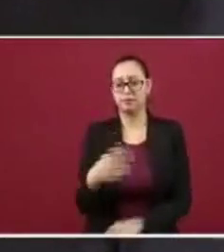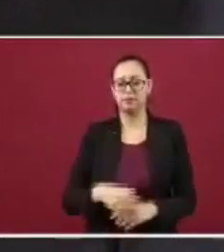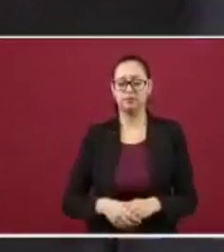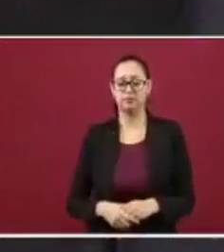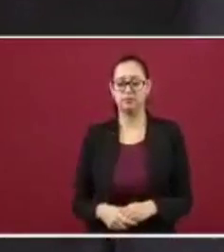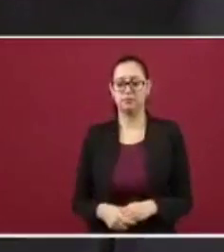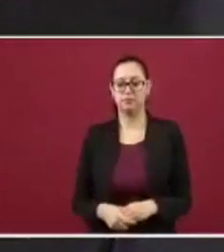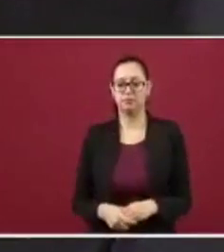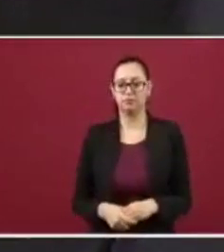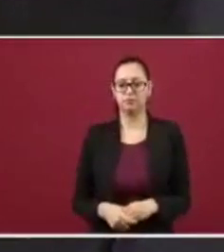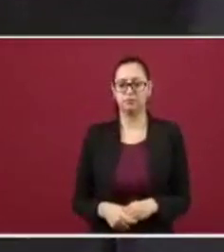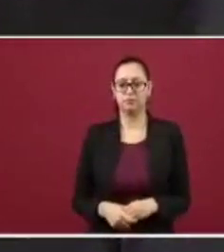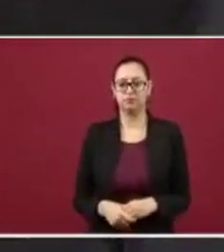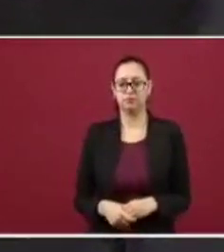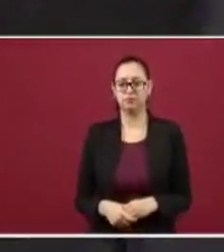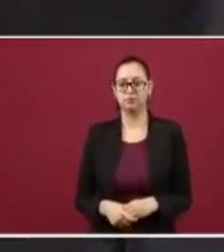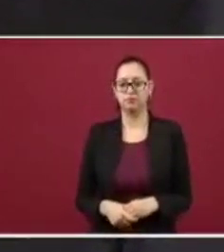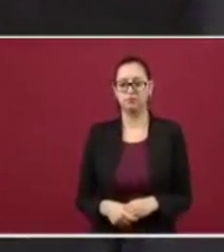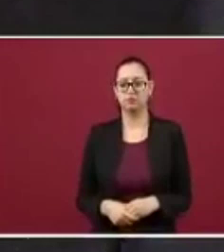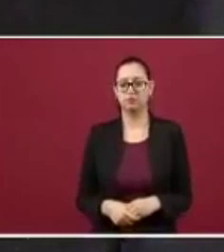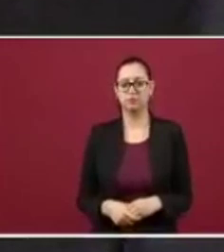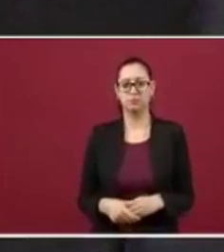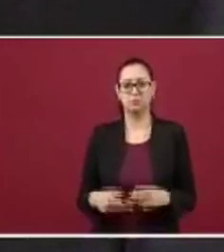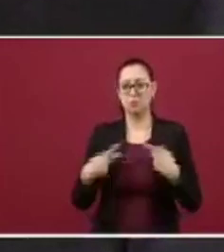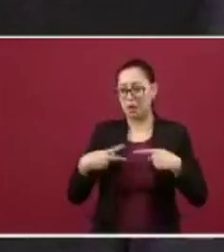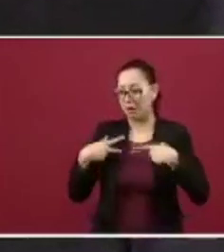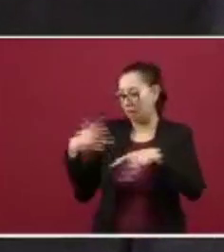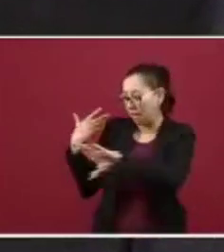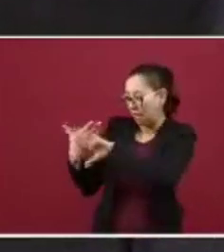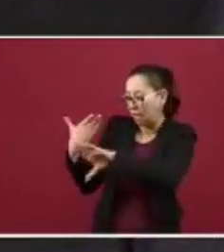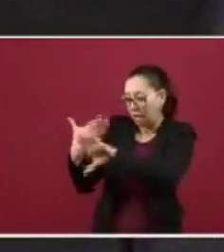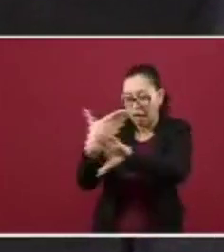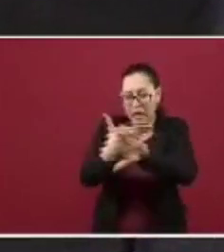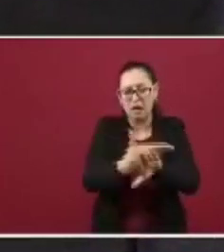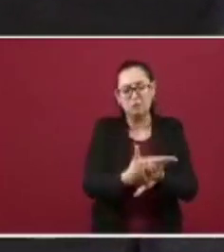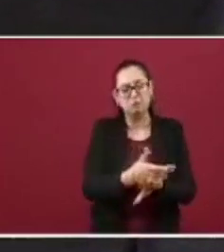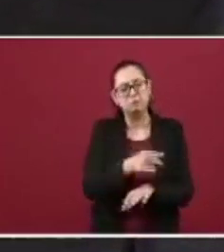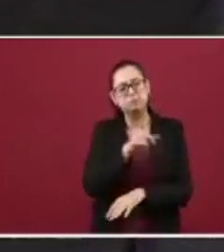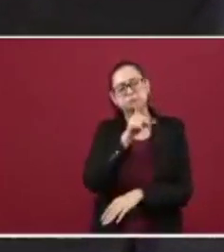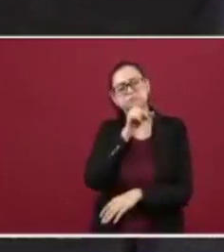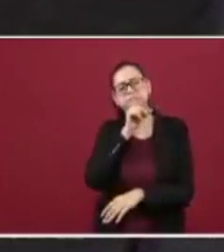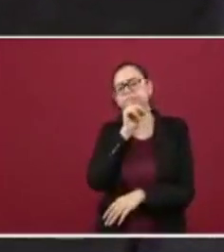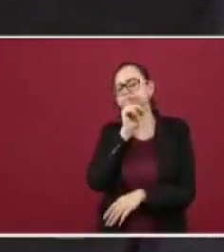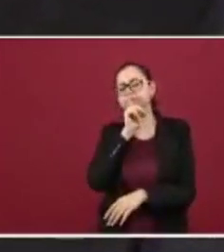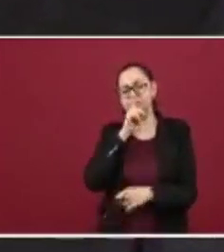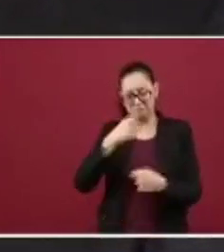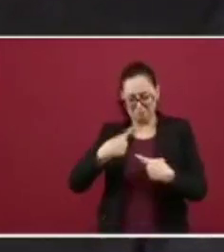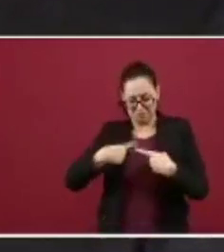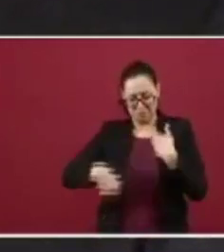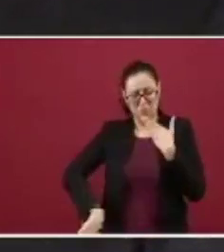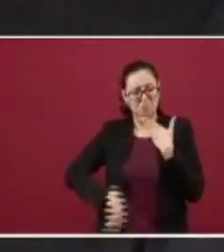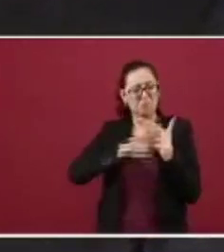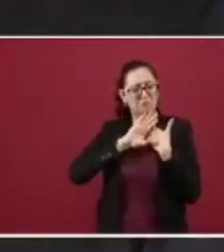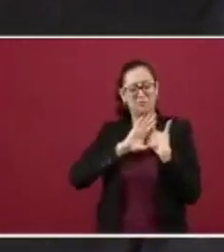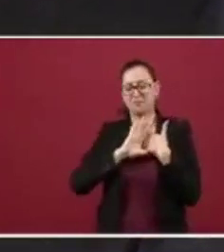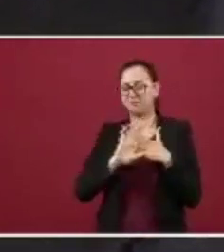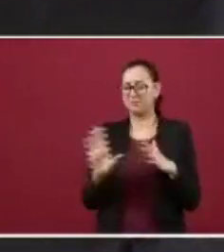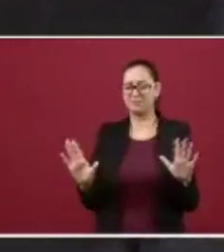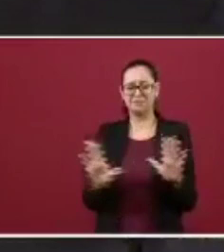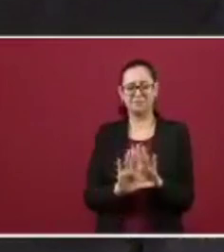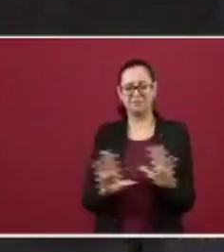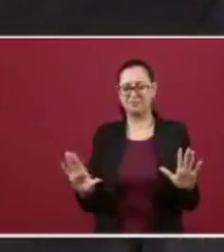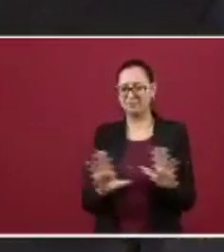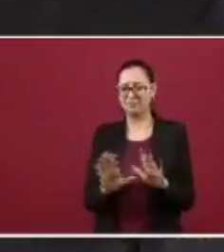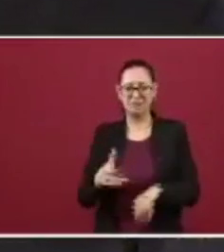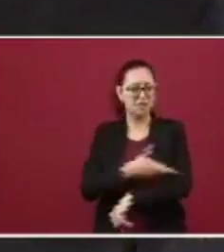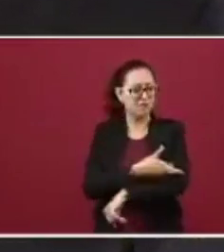no afectar al prójimo y no afectarnos a nosotros mismos, no afectar a